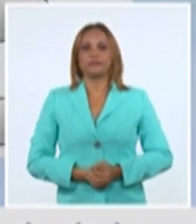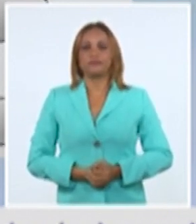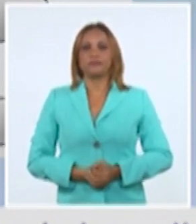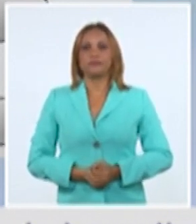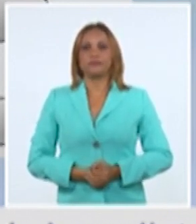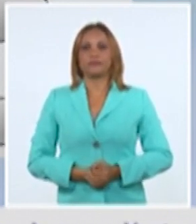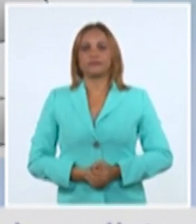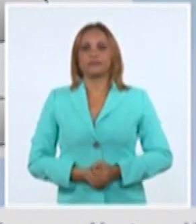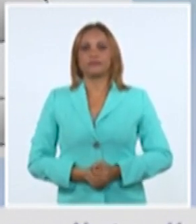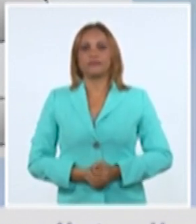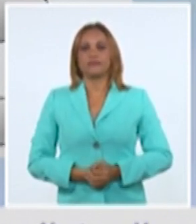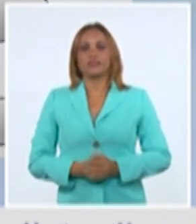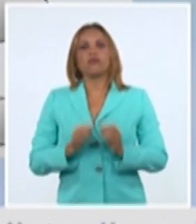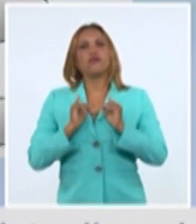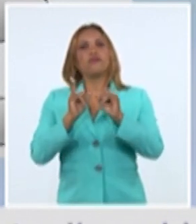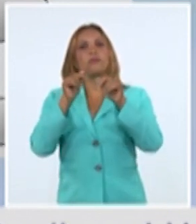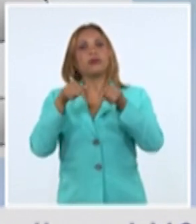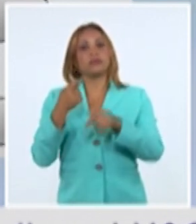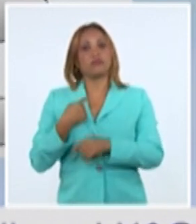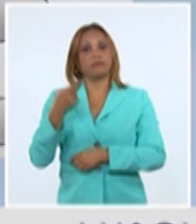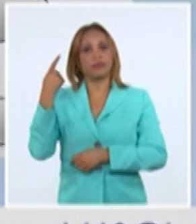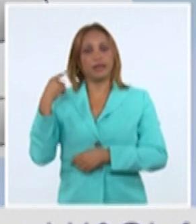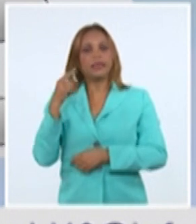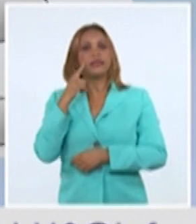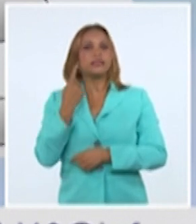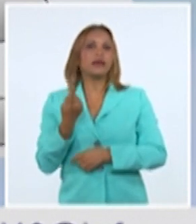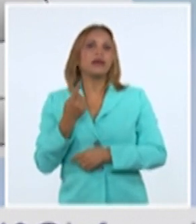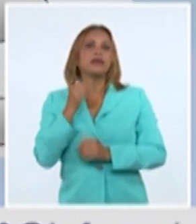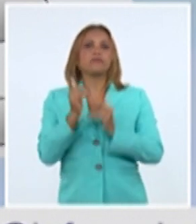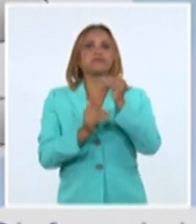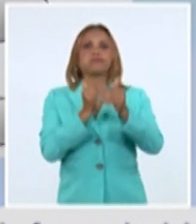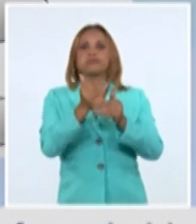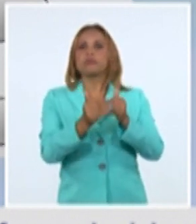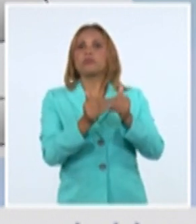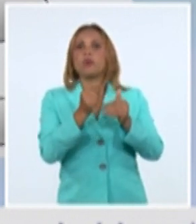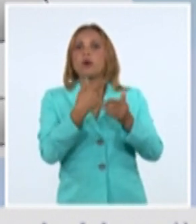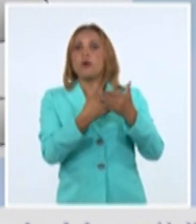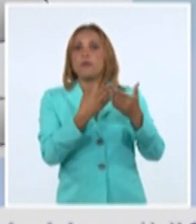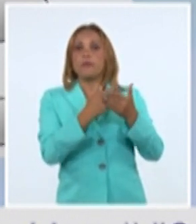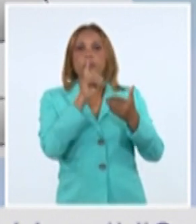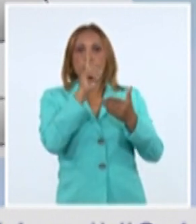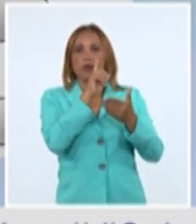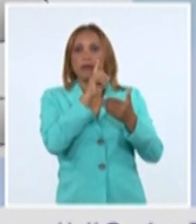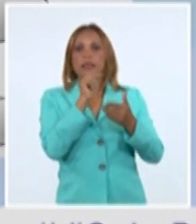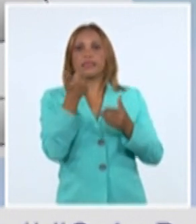con este comportamiento ayer, pues ya se han procesado